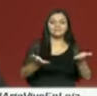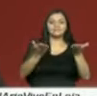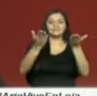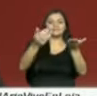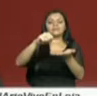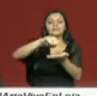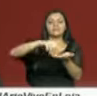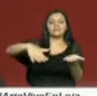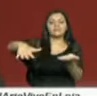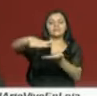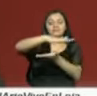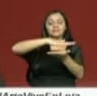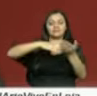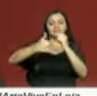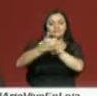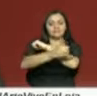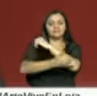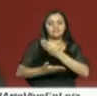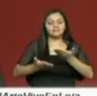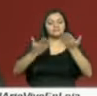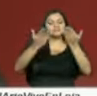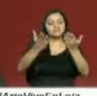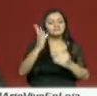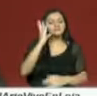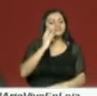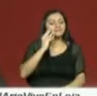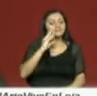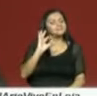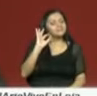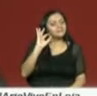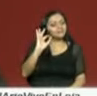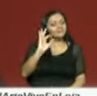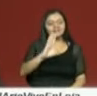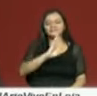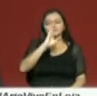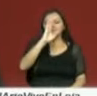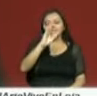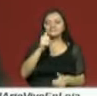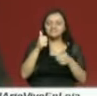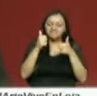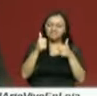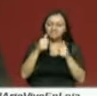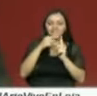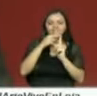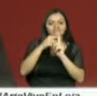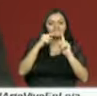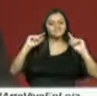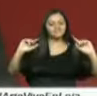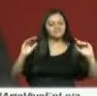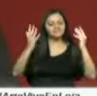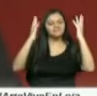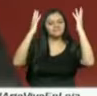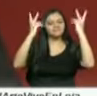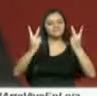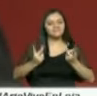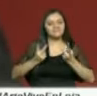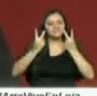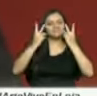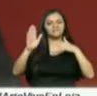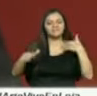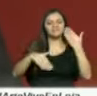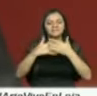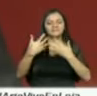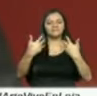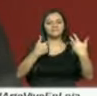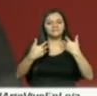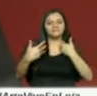ciudad y para el país la experiencia siempre profunda, siempre celebratoria de vivir todas las